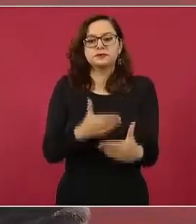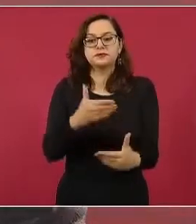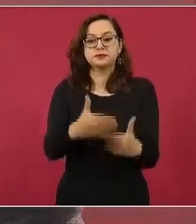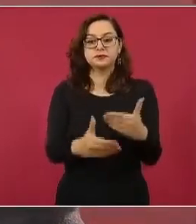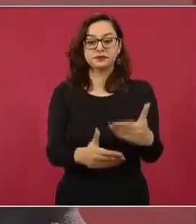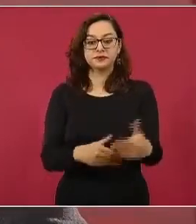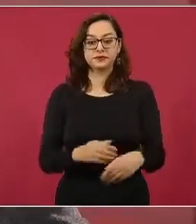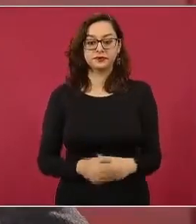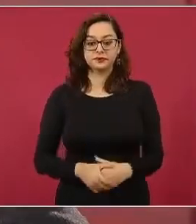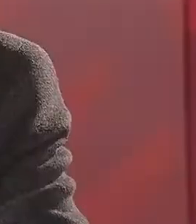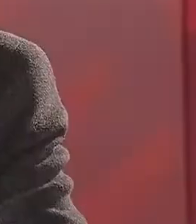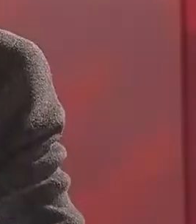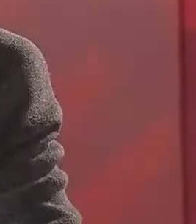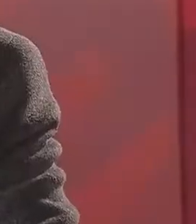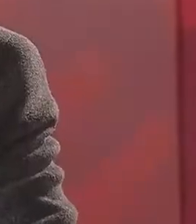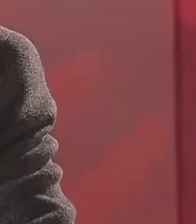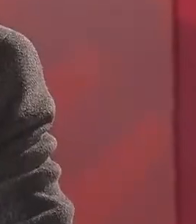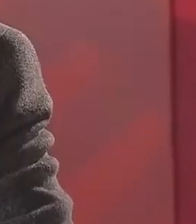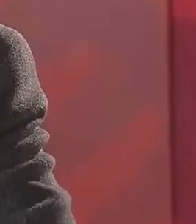Después de un tiempo,